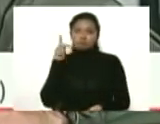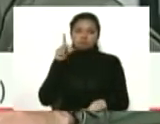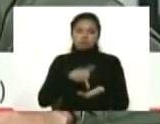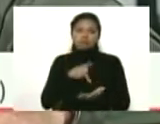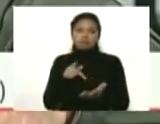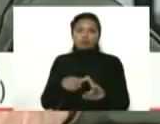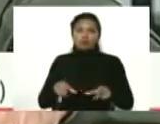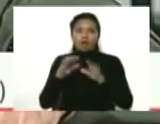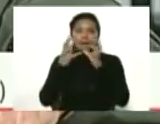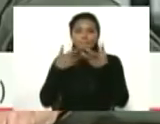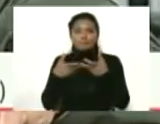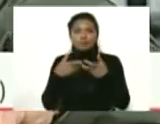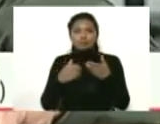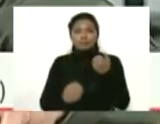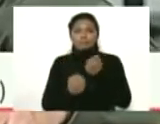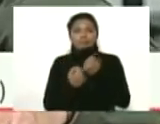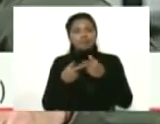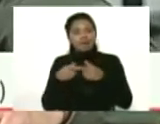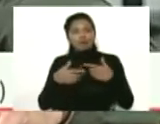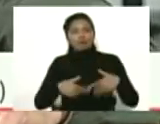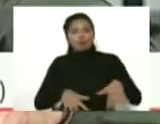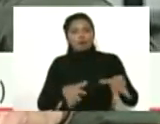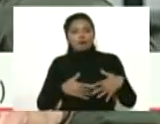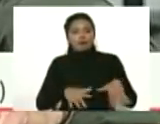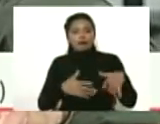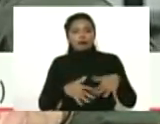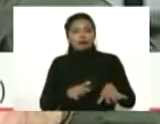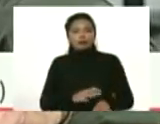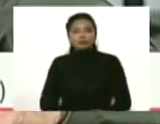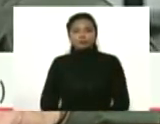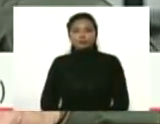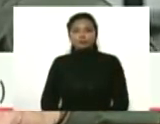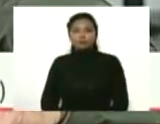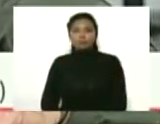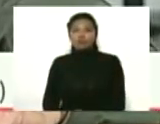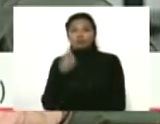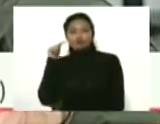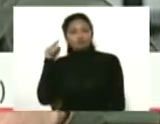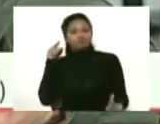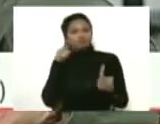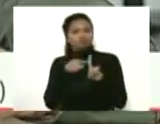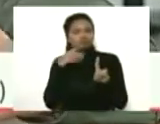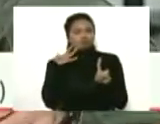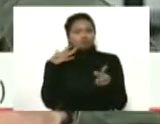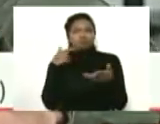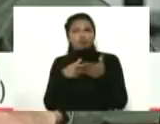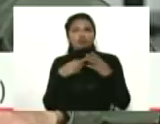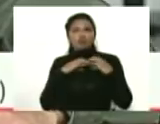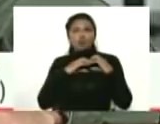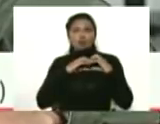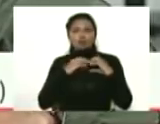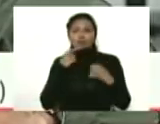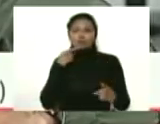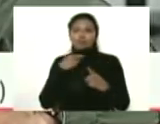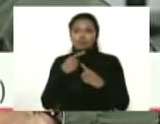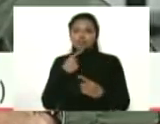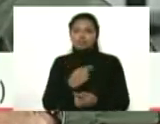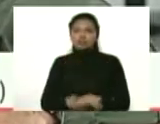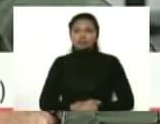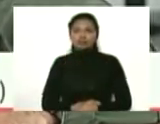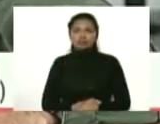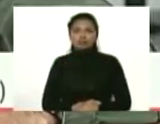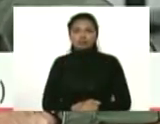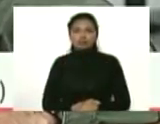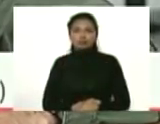presencia en las empresas básicas de Guayana. Primeramente lo que debo señalar, y el corazón así me lo dicta,